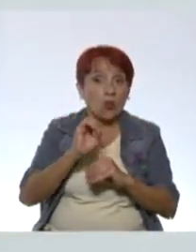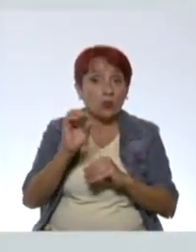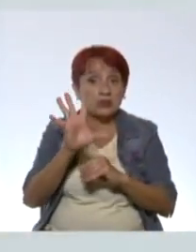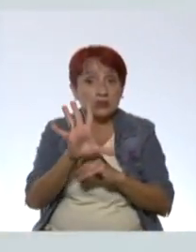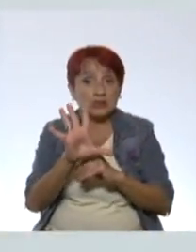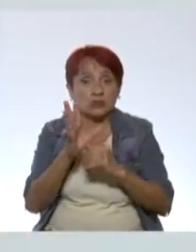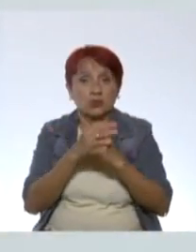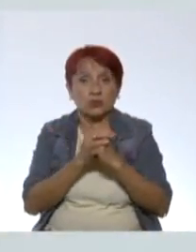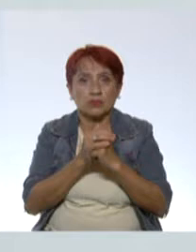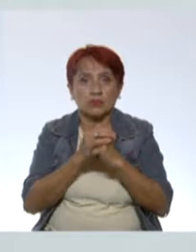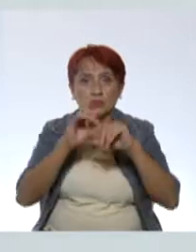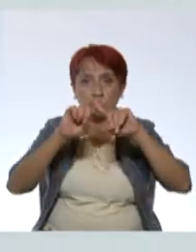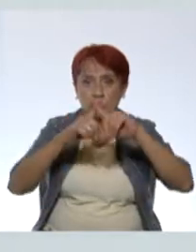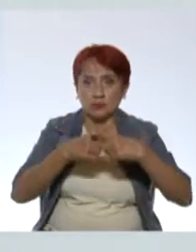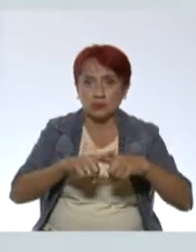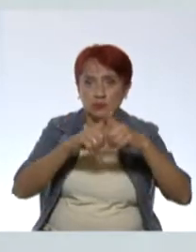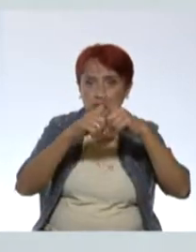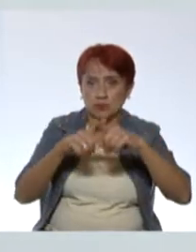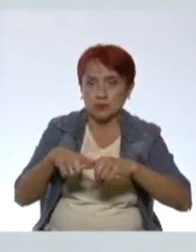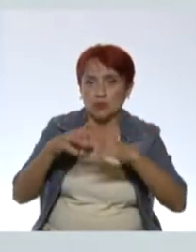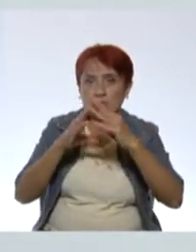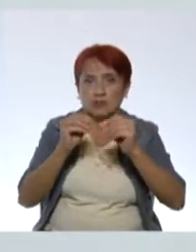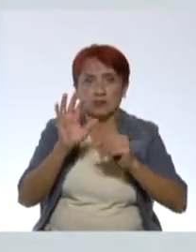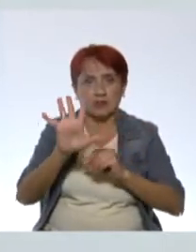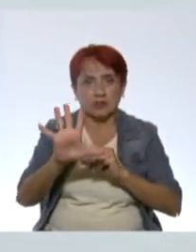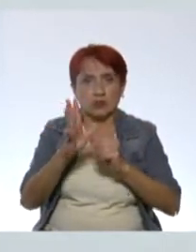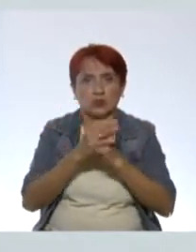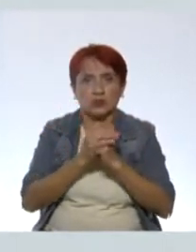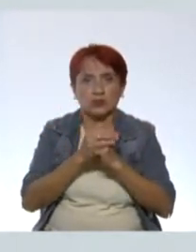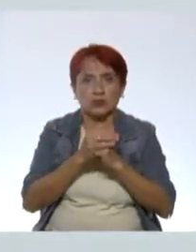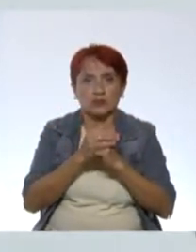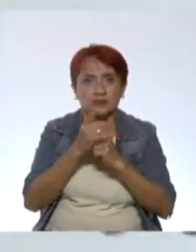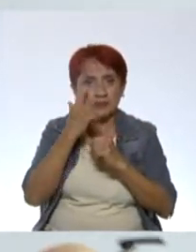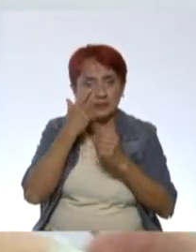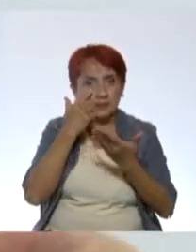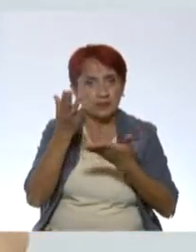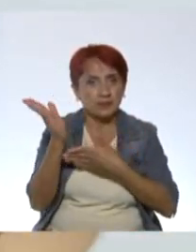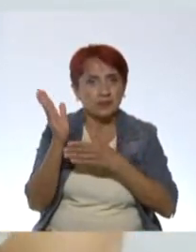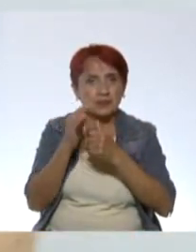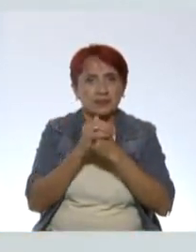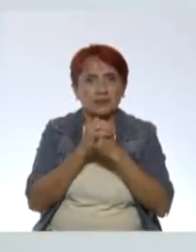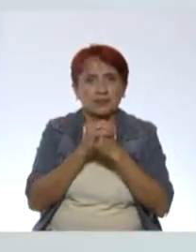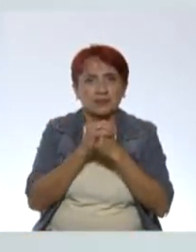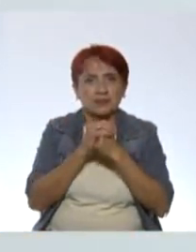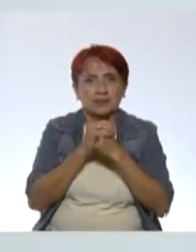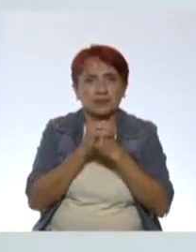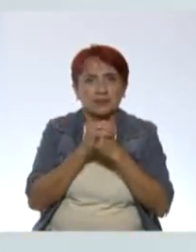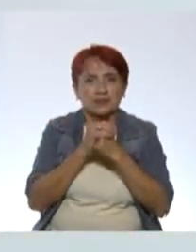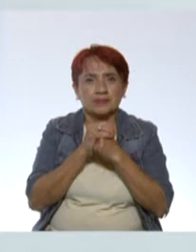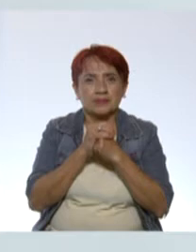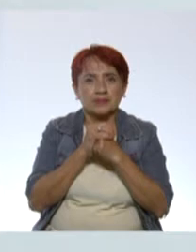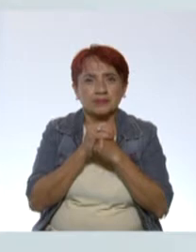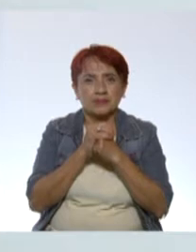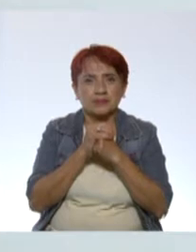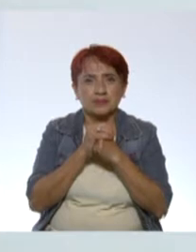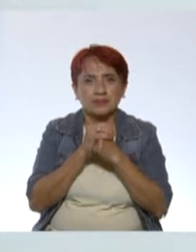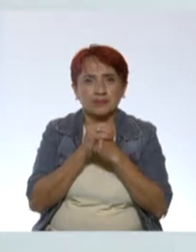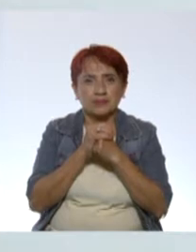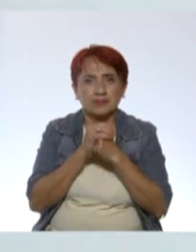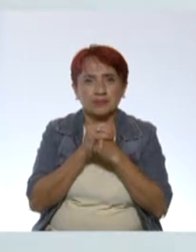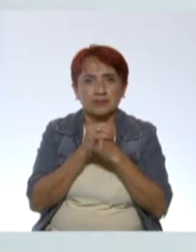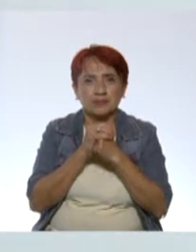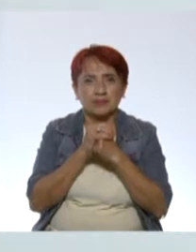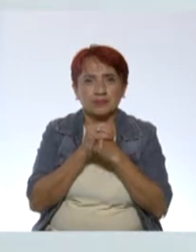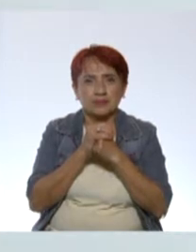5. En este caso, si multiplicamos a 5, decimos 12 por 5, 10,